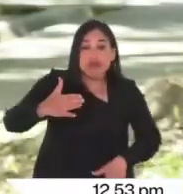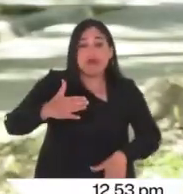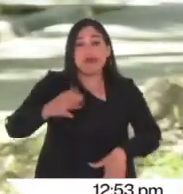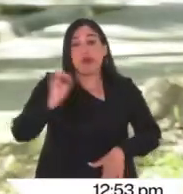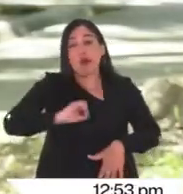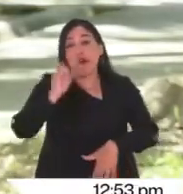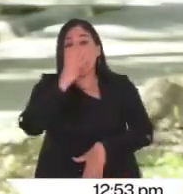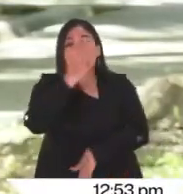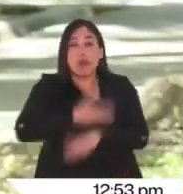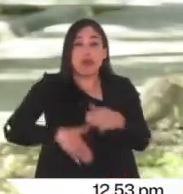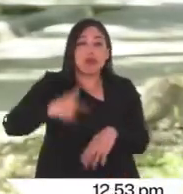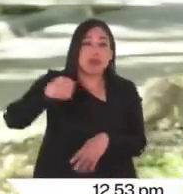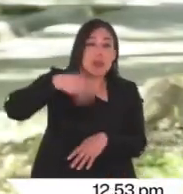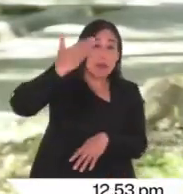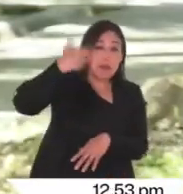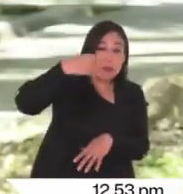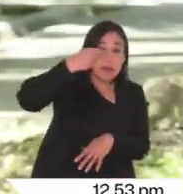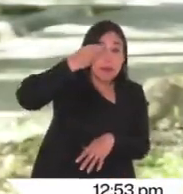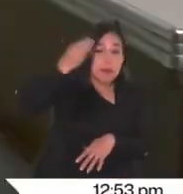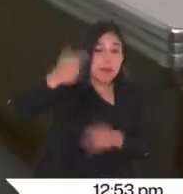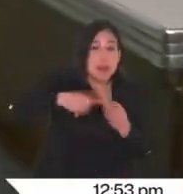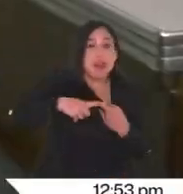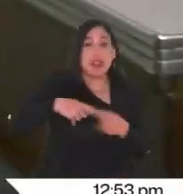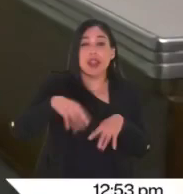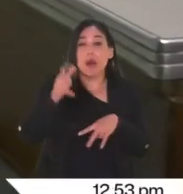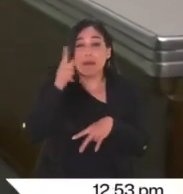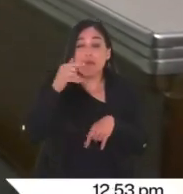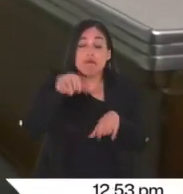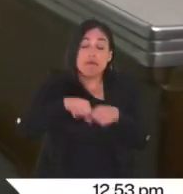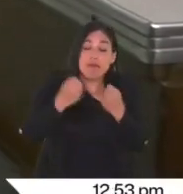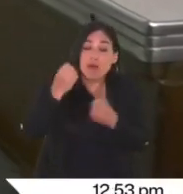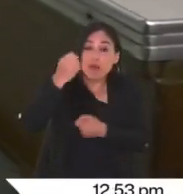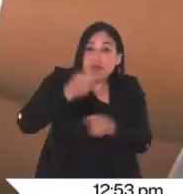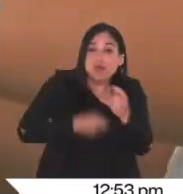amputación, pérdidas oculares o incluso pérdidas genitales. Hasta